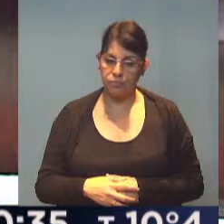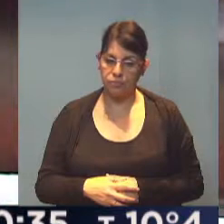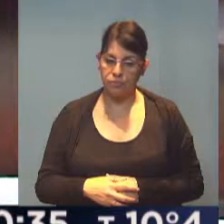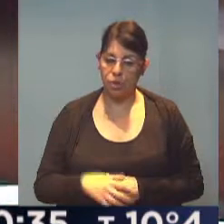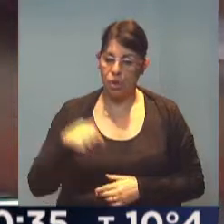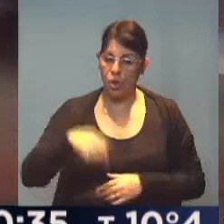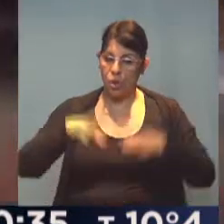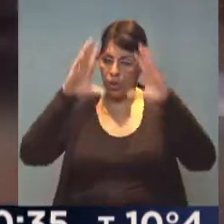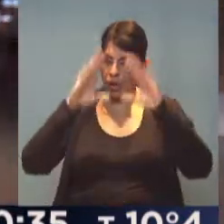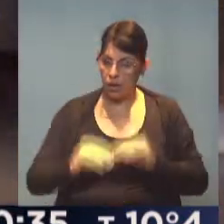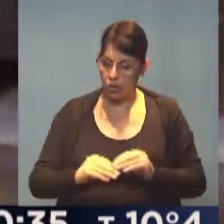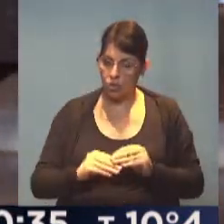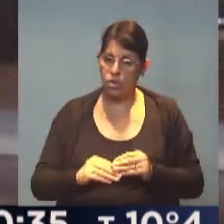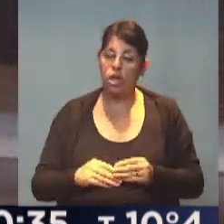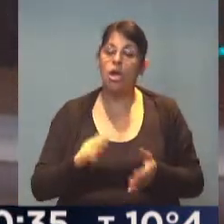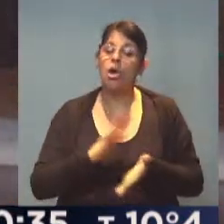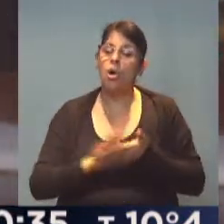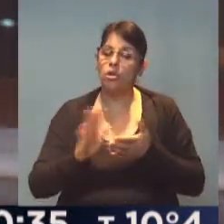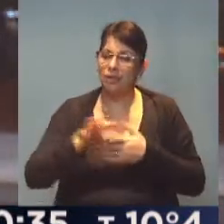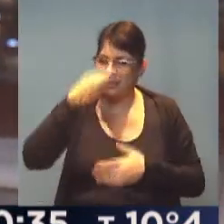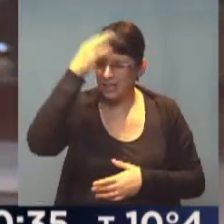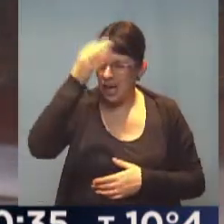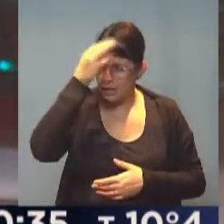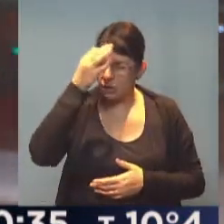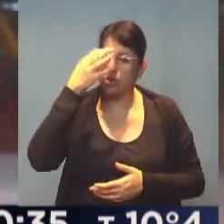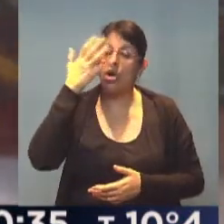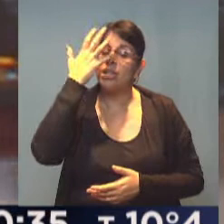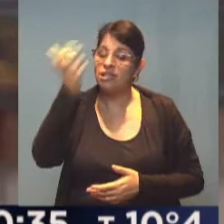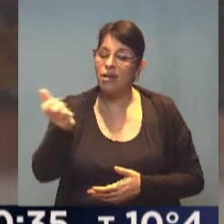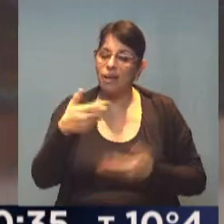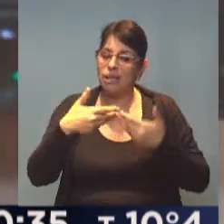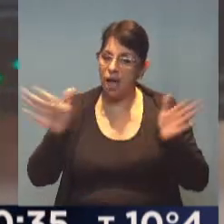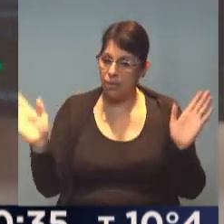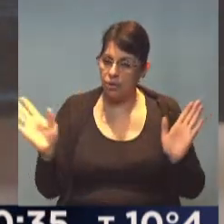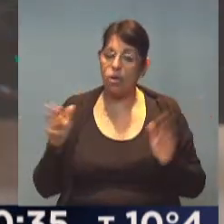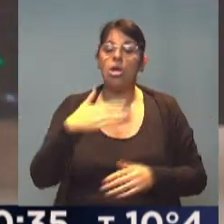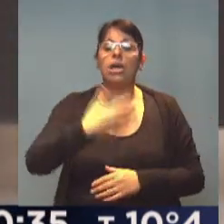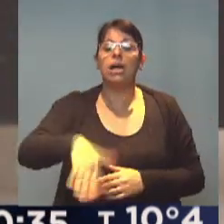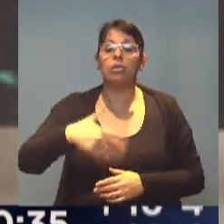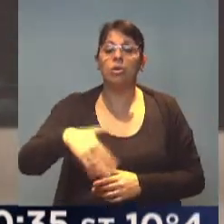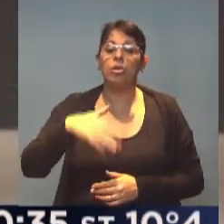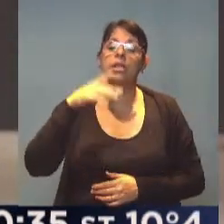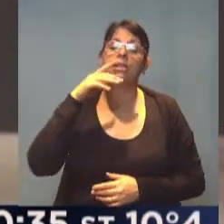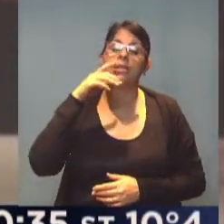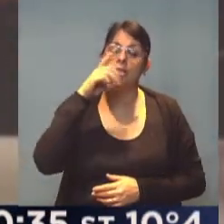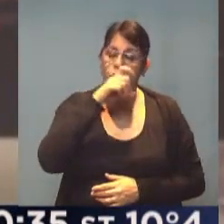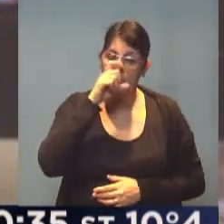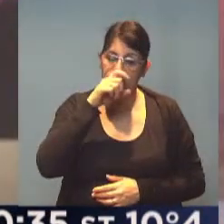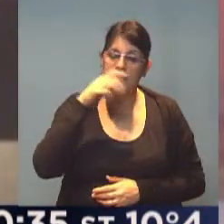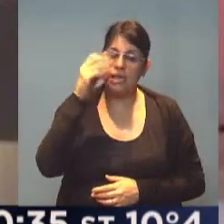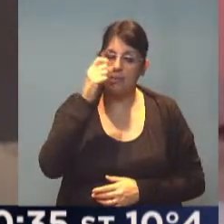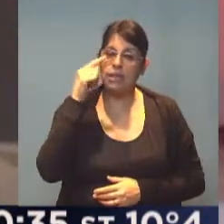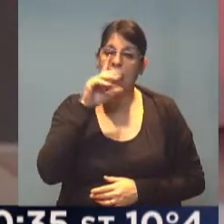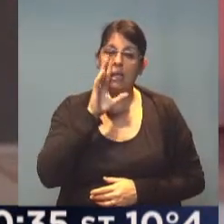Bueno, esta noche se realizó la reapertura del emblemático Teatro San Martín. La calle Corrientes al 1500 fue cortada en un extremo,